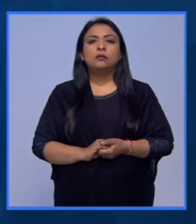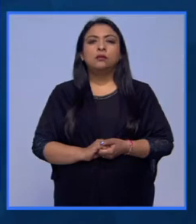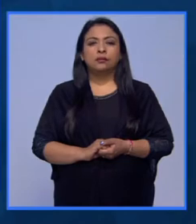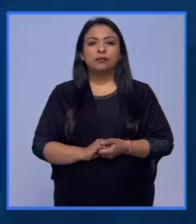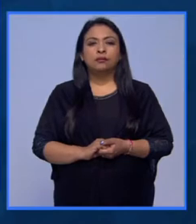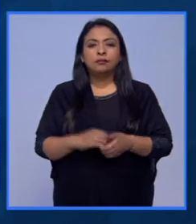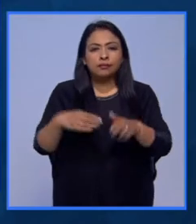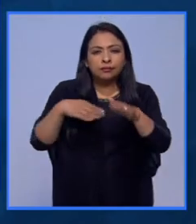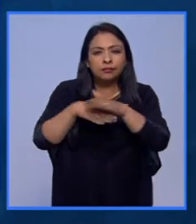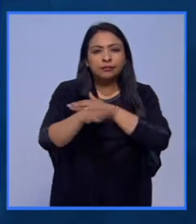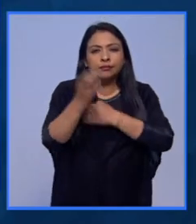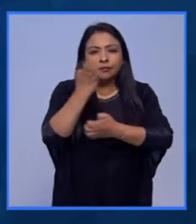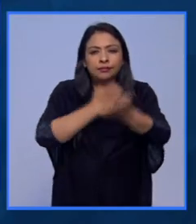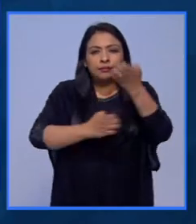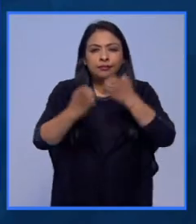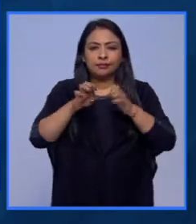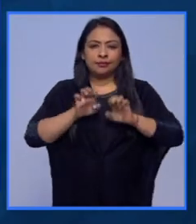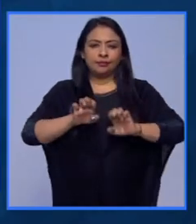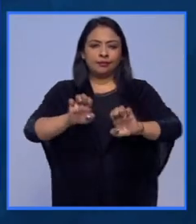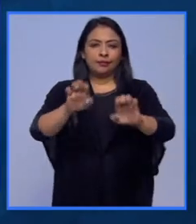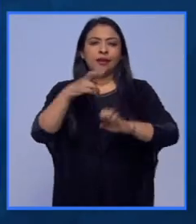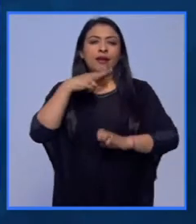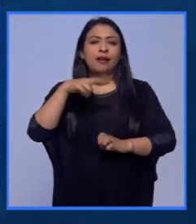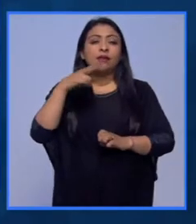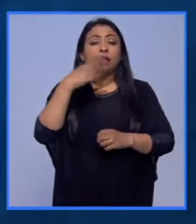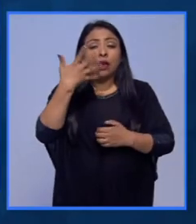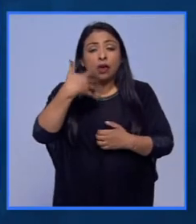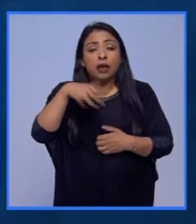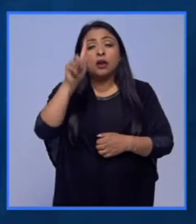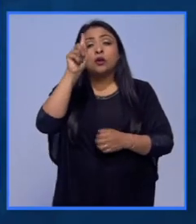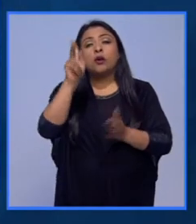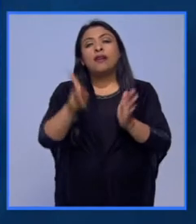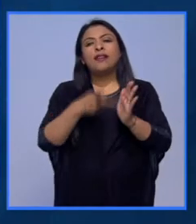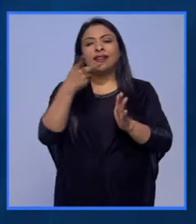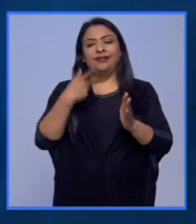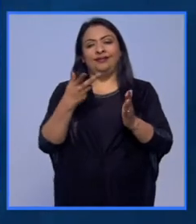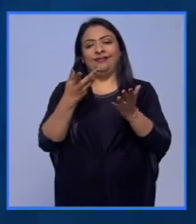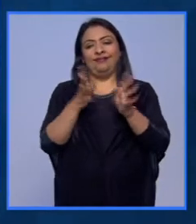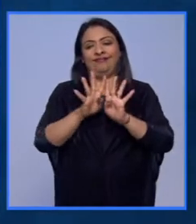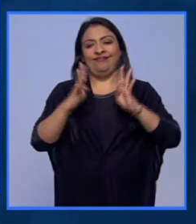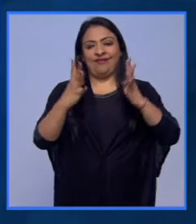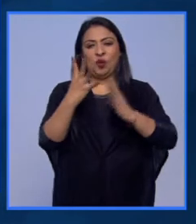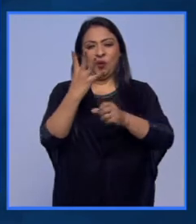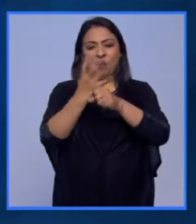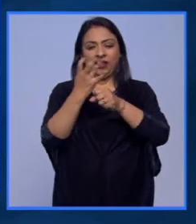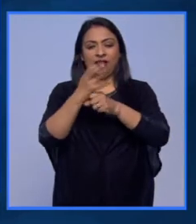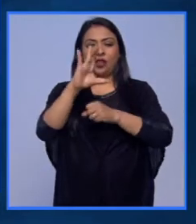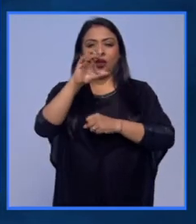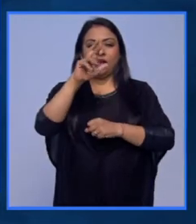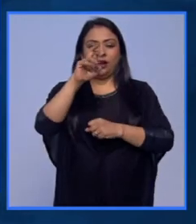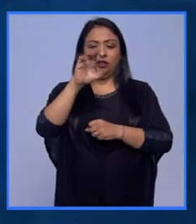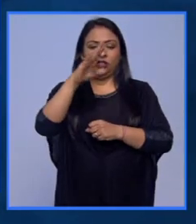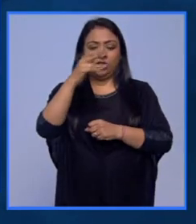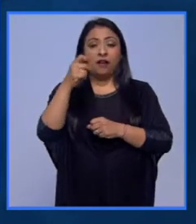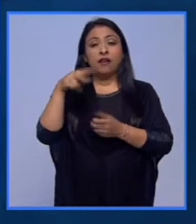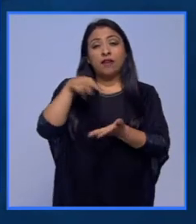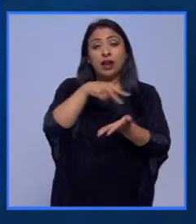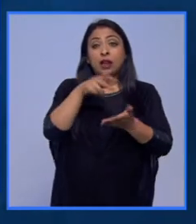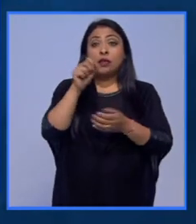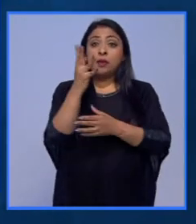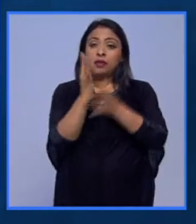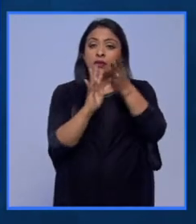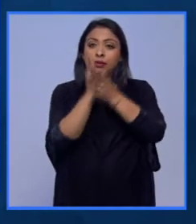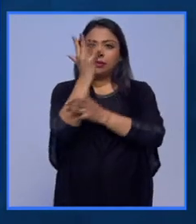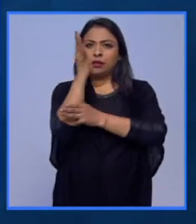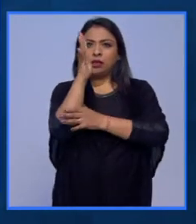Nos colamos al ensayo de la gala navideña Érase una vez, en la que participa el cuarteto Carlos Chávez, un grupo de bailarines y hasta títeres